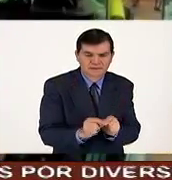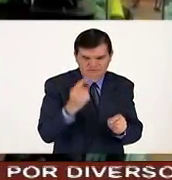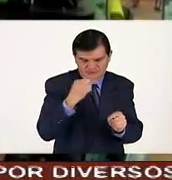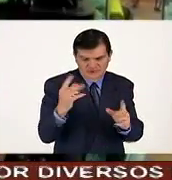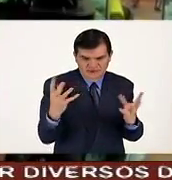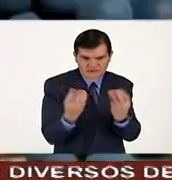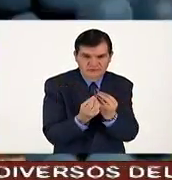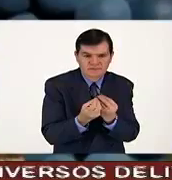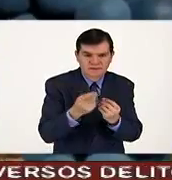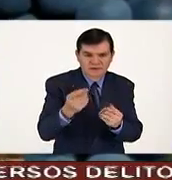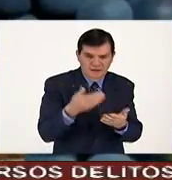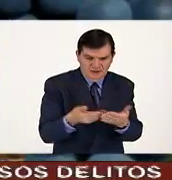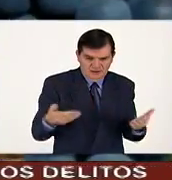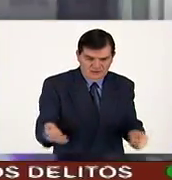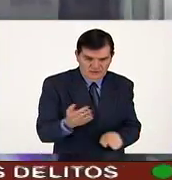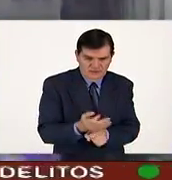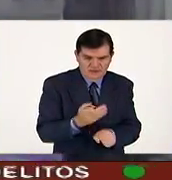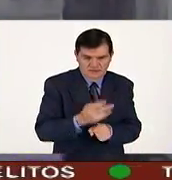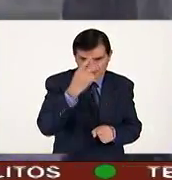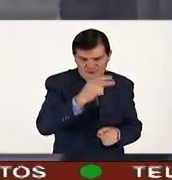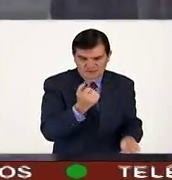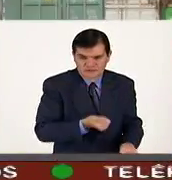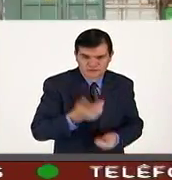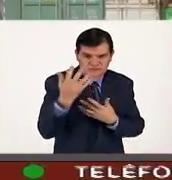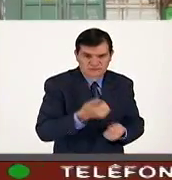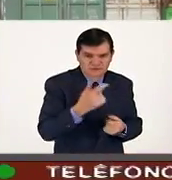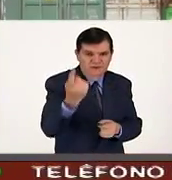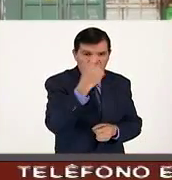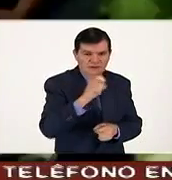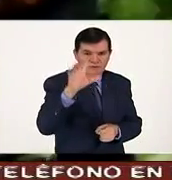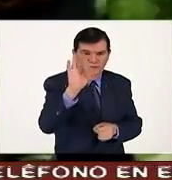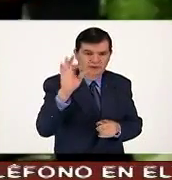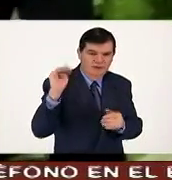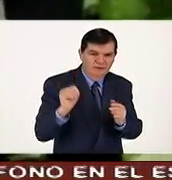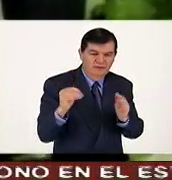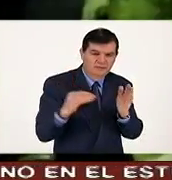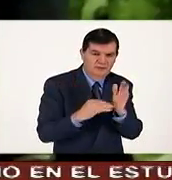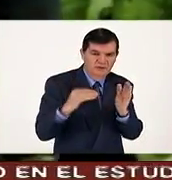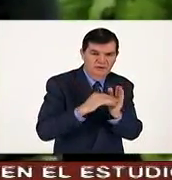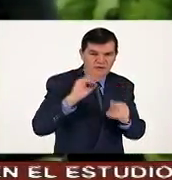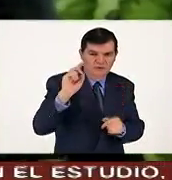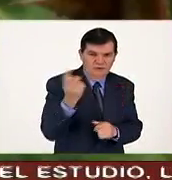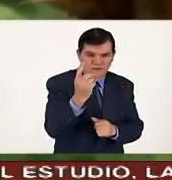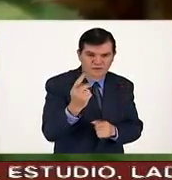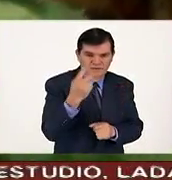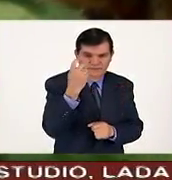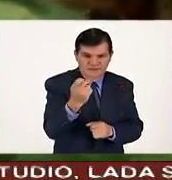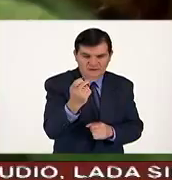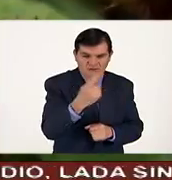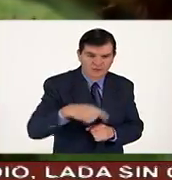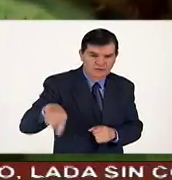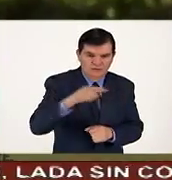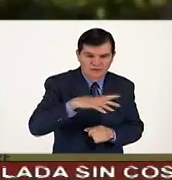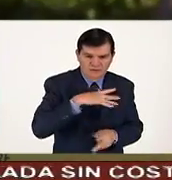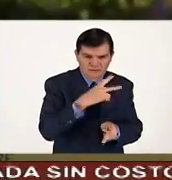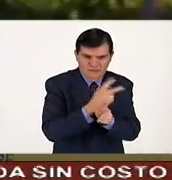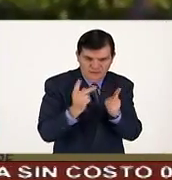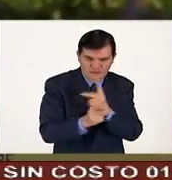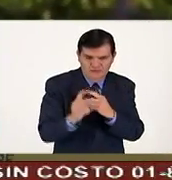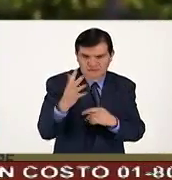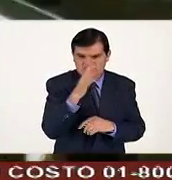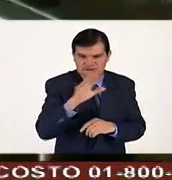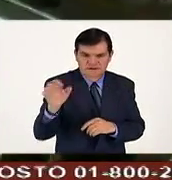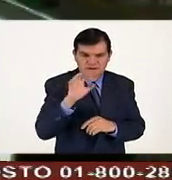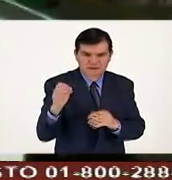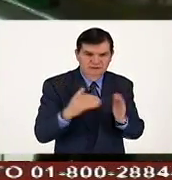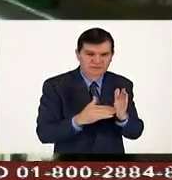contextualizar, actualmente México exporta a China 149 millones de dólares. Ellos nos mandan productos por casi